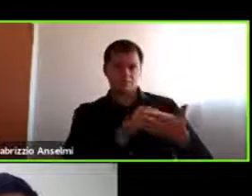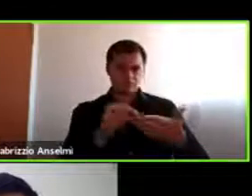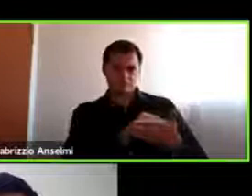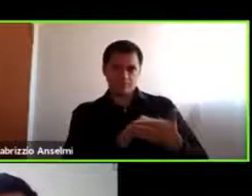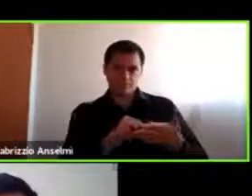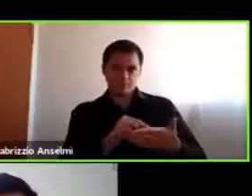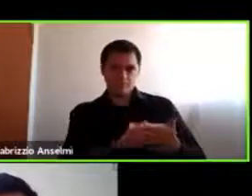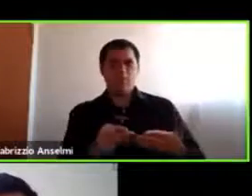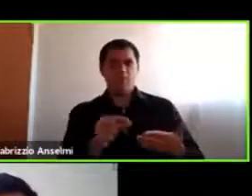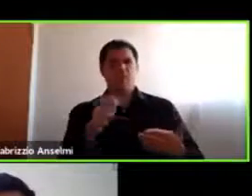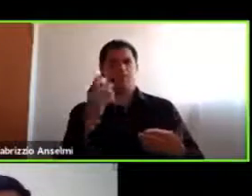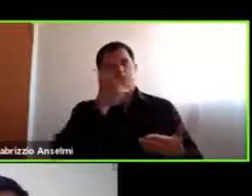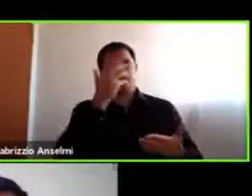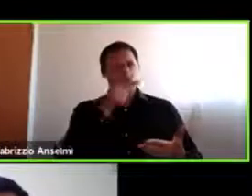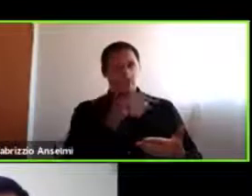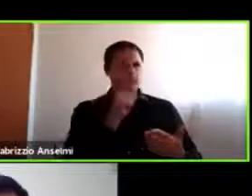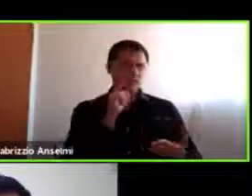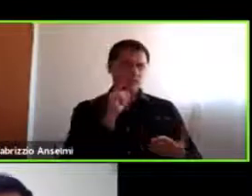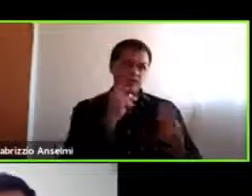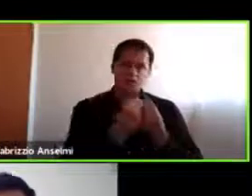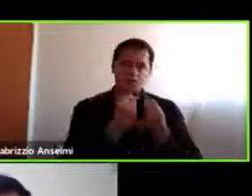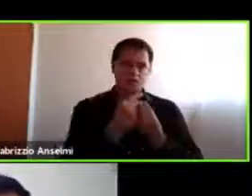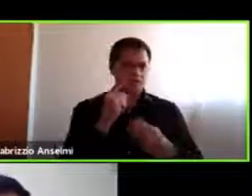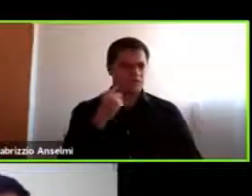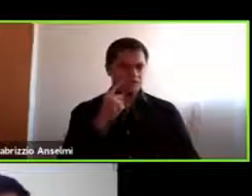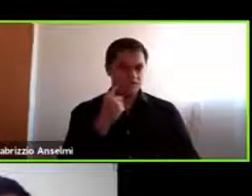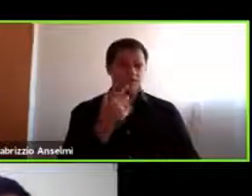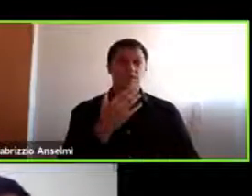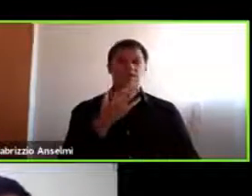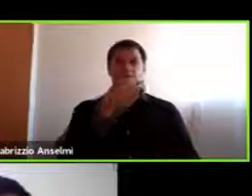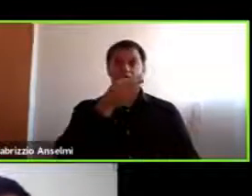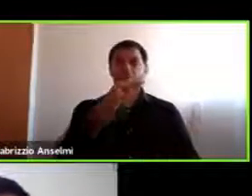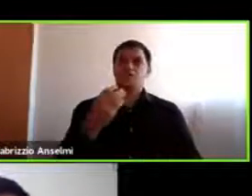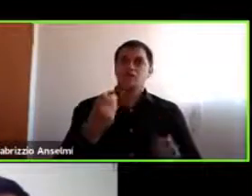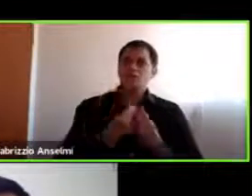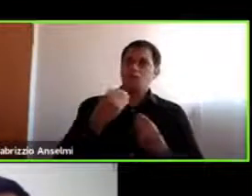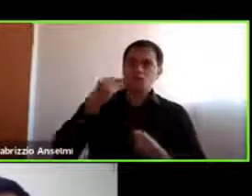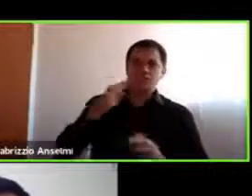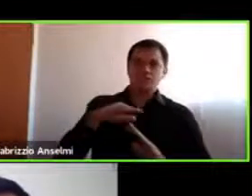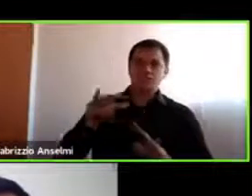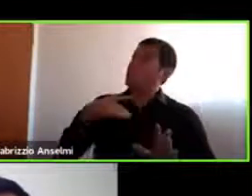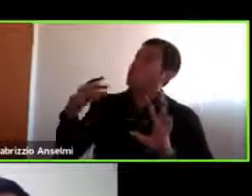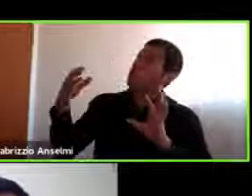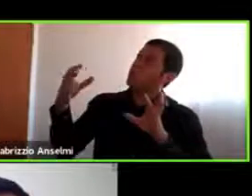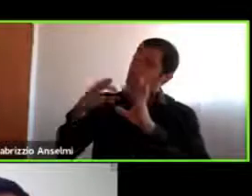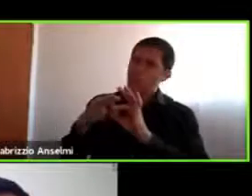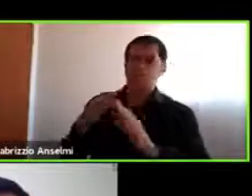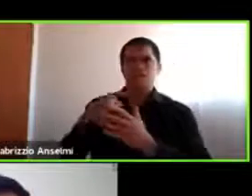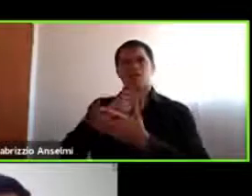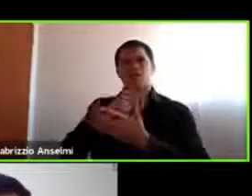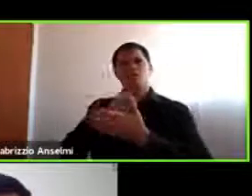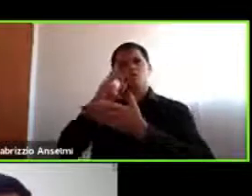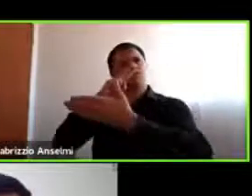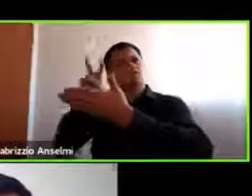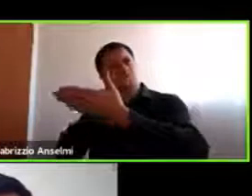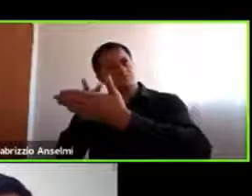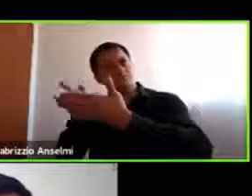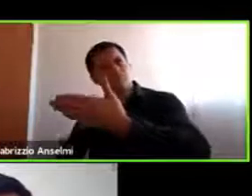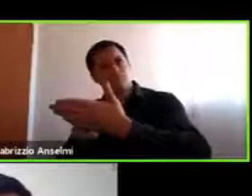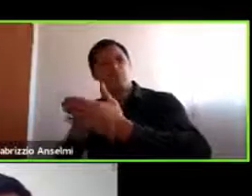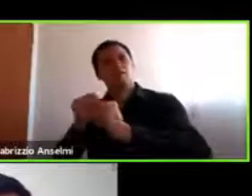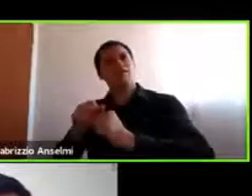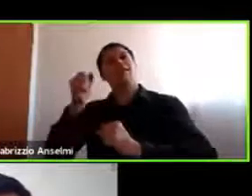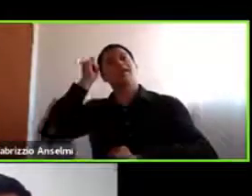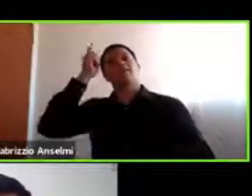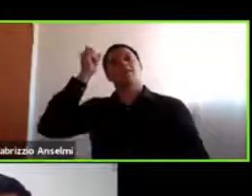puede hacer muchos juegos con esa metáfora y los niños van a enganchar muy rápidamente y se van a interesar por romper el significado de